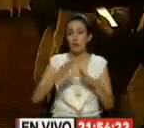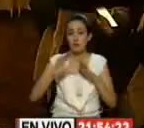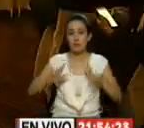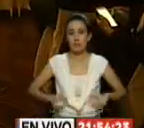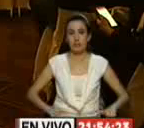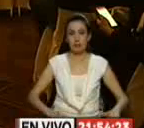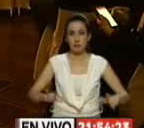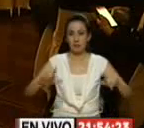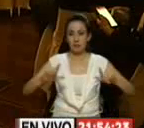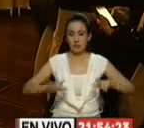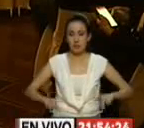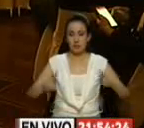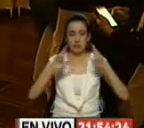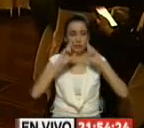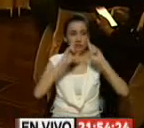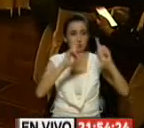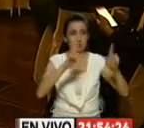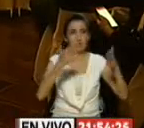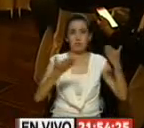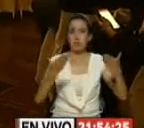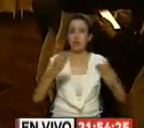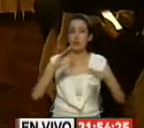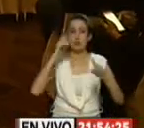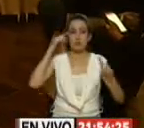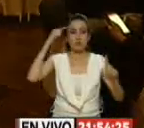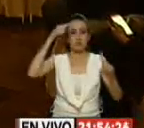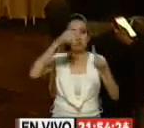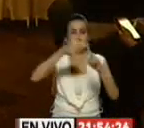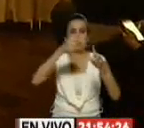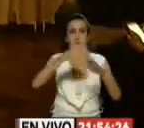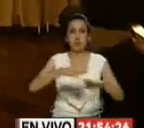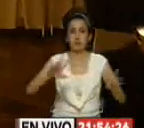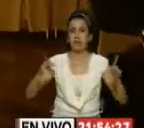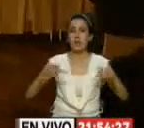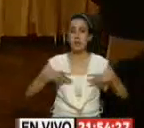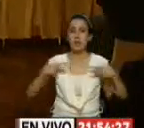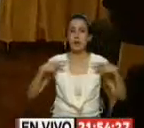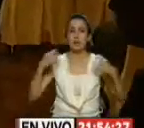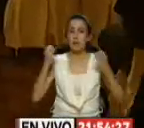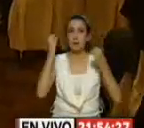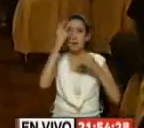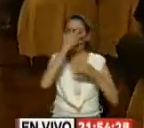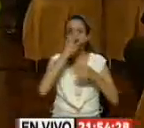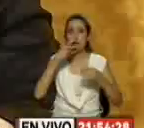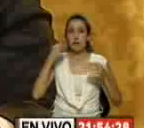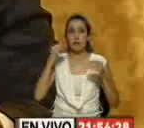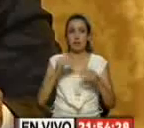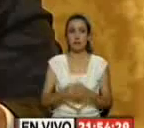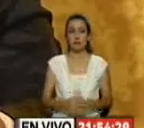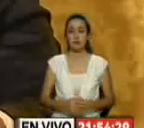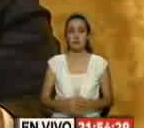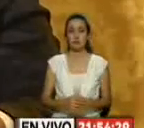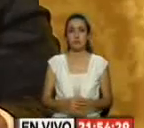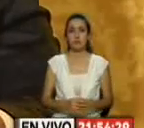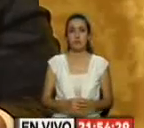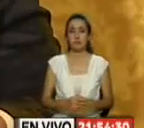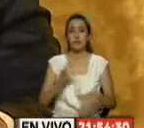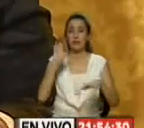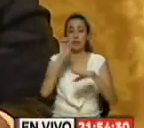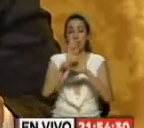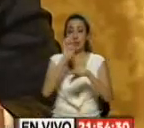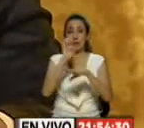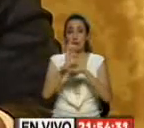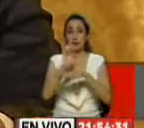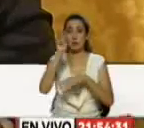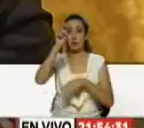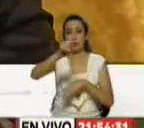Moreno destacó que estos reconocimientos apuntan a destacar en vida el aporte de valiosos ecuatorianos. Una nación necesita